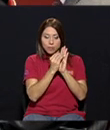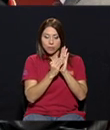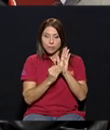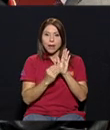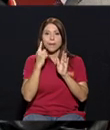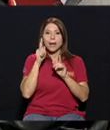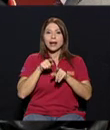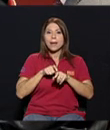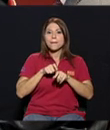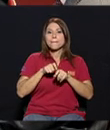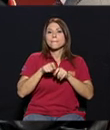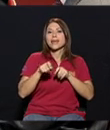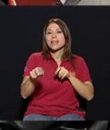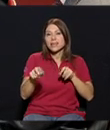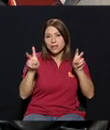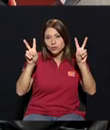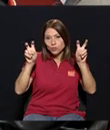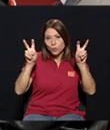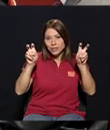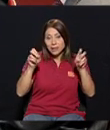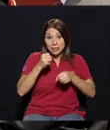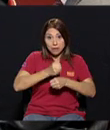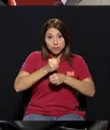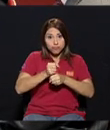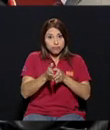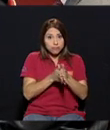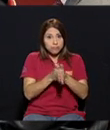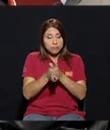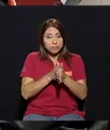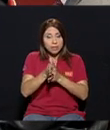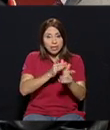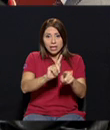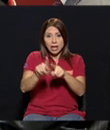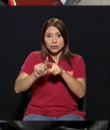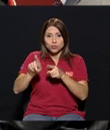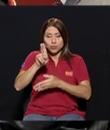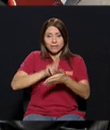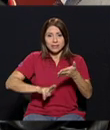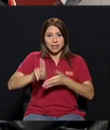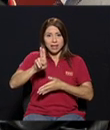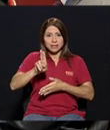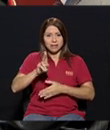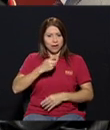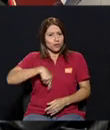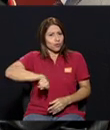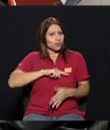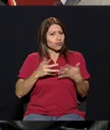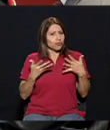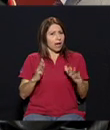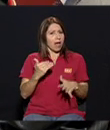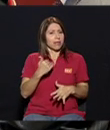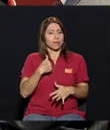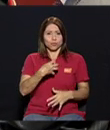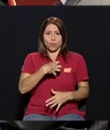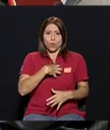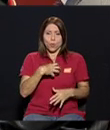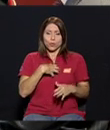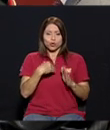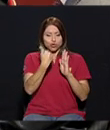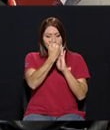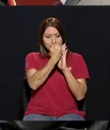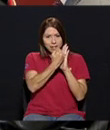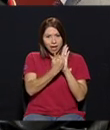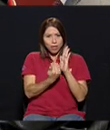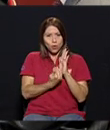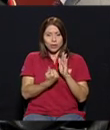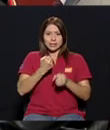para medir supuestamente la eficiencia de las universidades. Nosotros tenemos nuestros propios indicadores de desempeño,